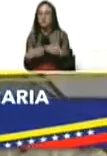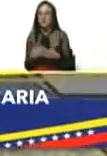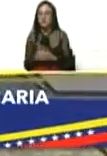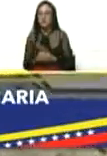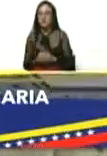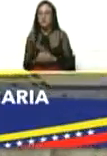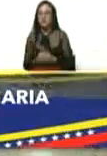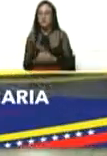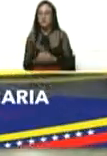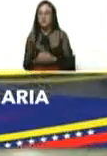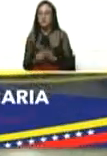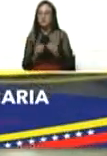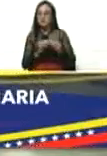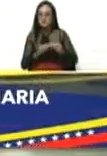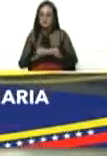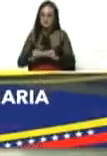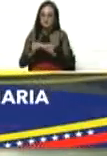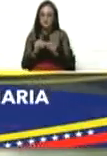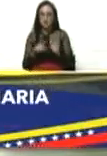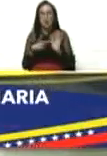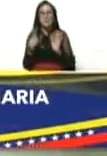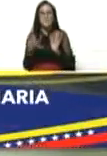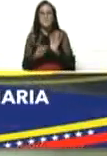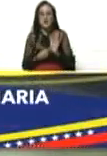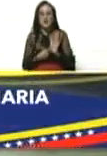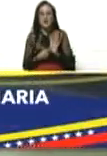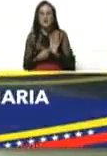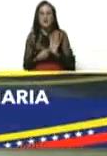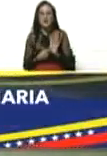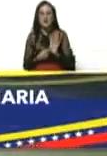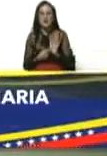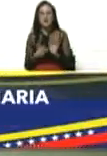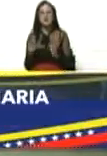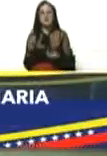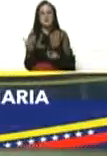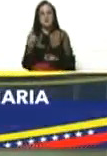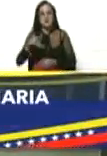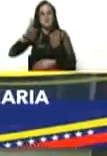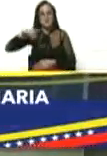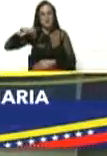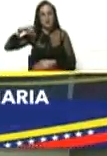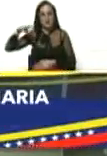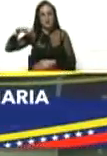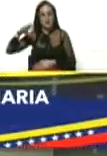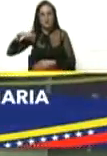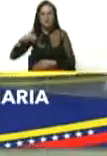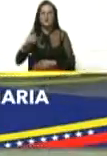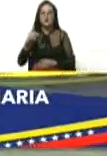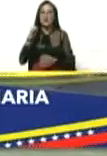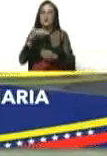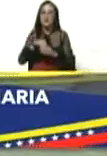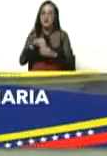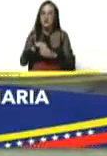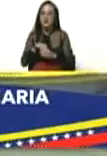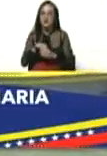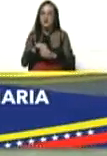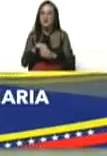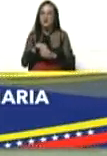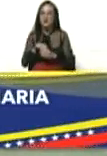a un proceso de rehabilitación integral que incluye pintura interna,